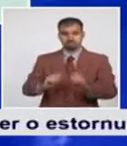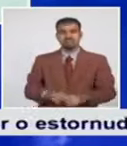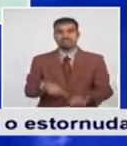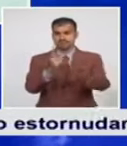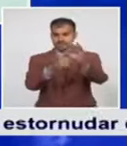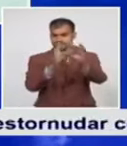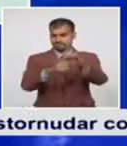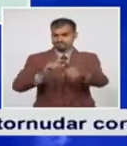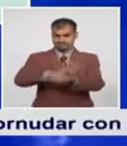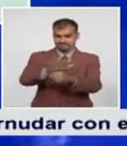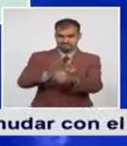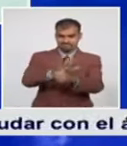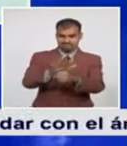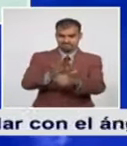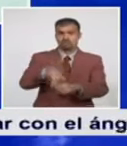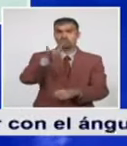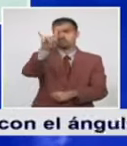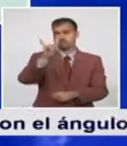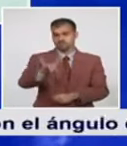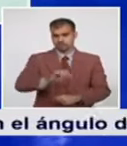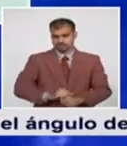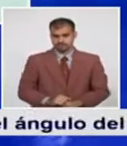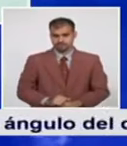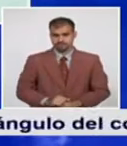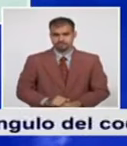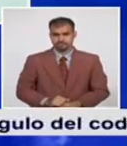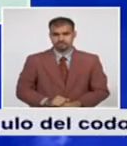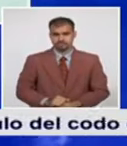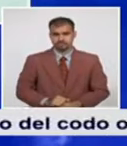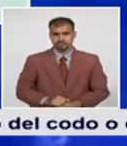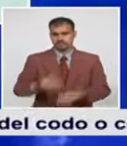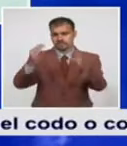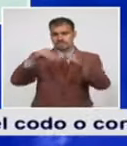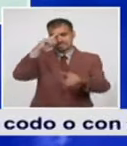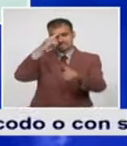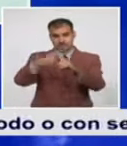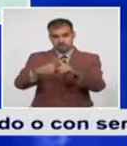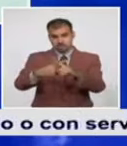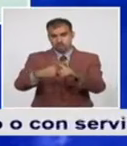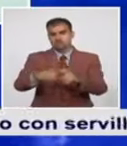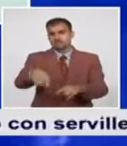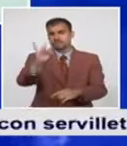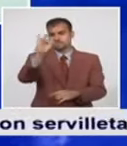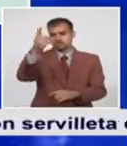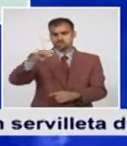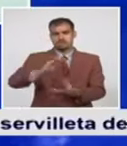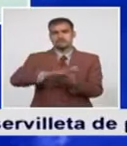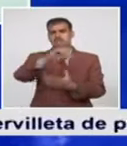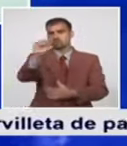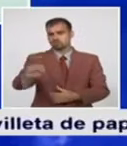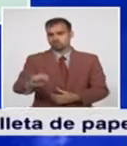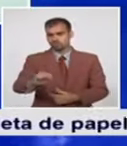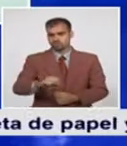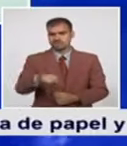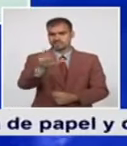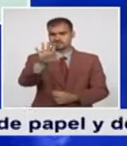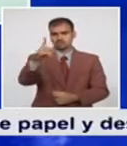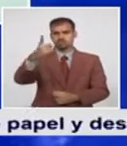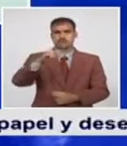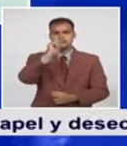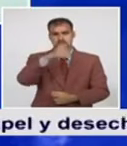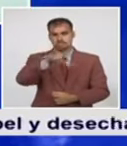José de las Lajas con 9 cada uno. Santa Cruz del Norte 7, Melena del Sur 5, Bejucal